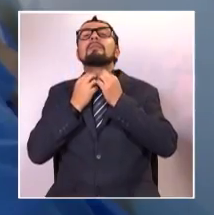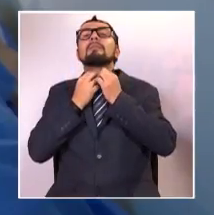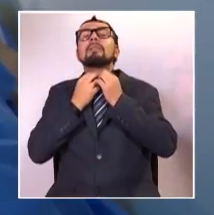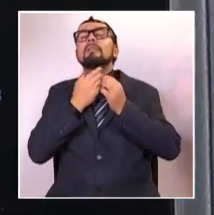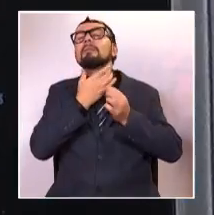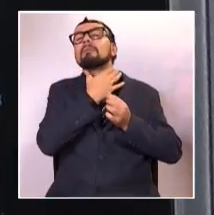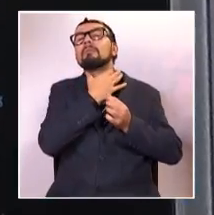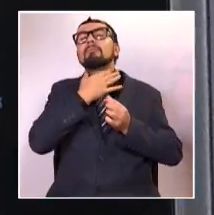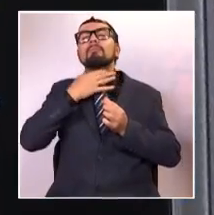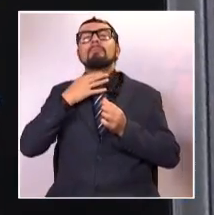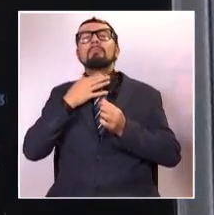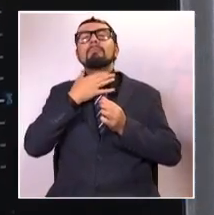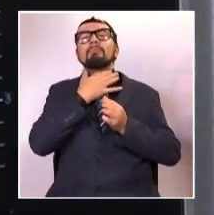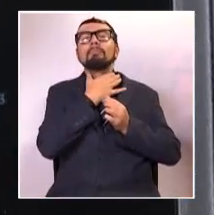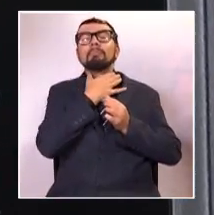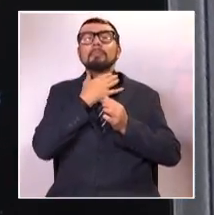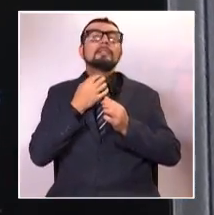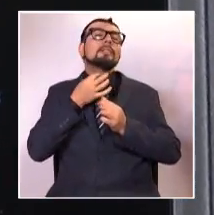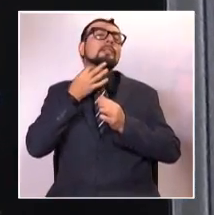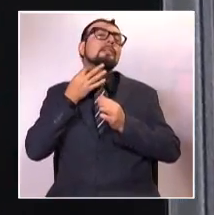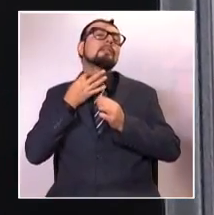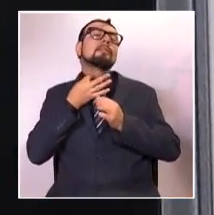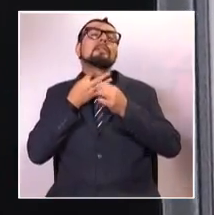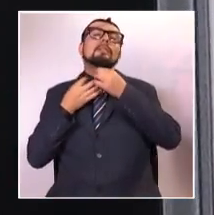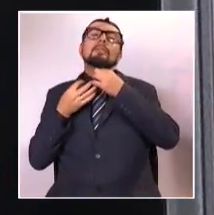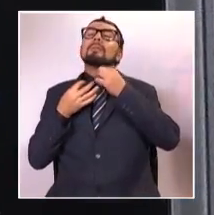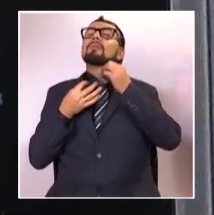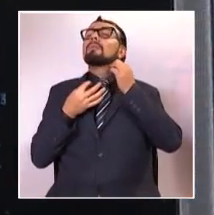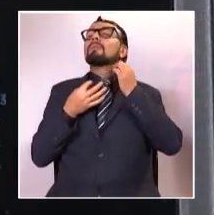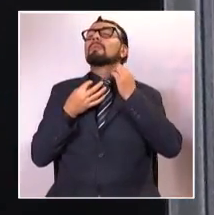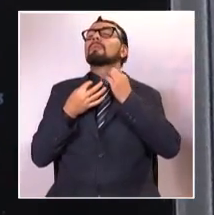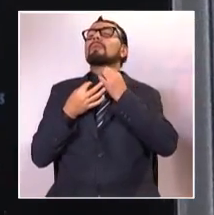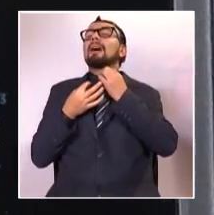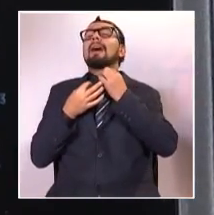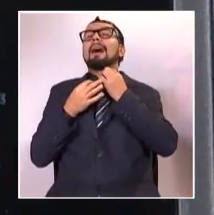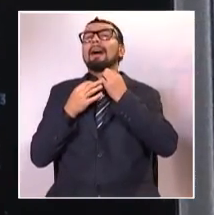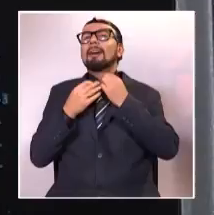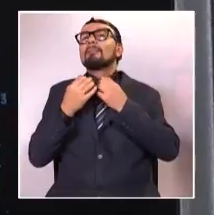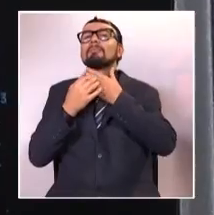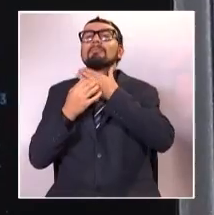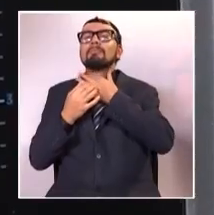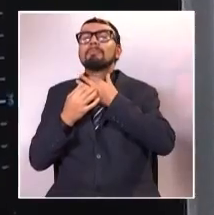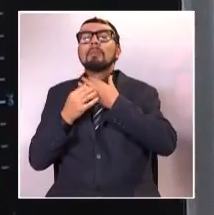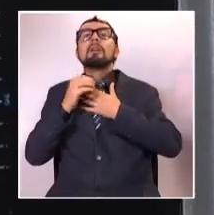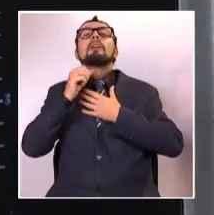tráquea, y el lóbulo izquierdo de la tiroides. Entonces lo que nosotros hacemos es